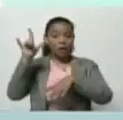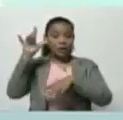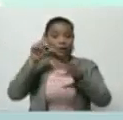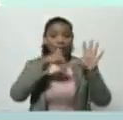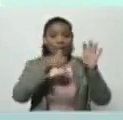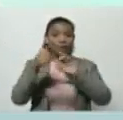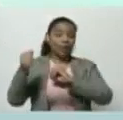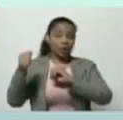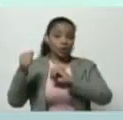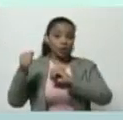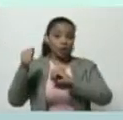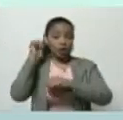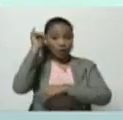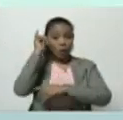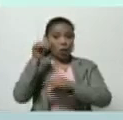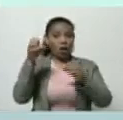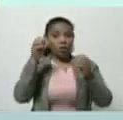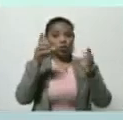de un partido para otro.